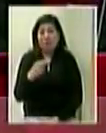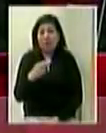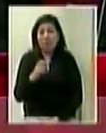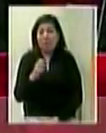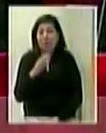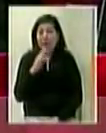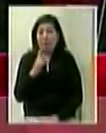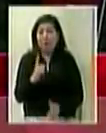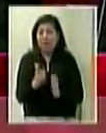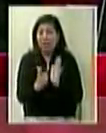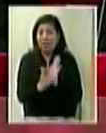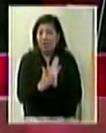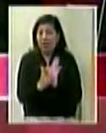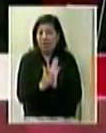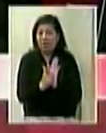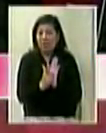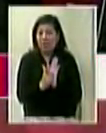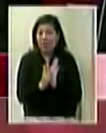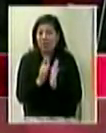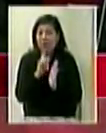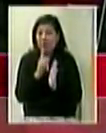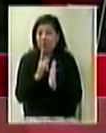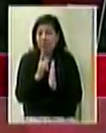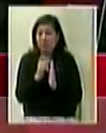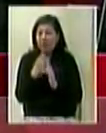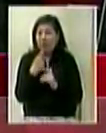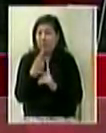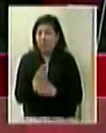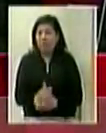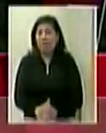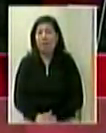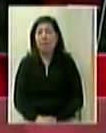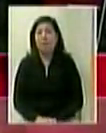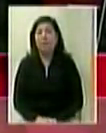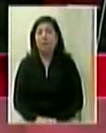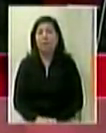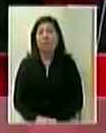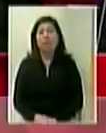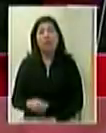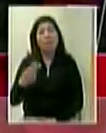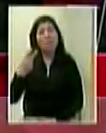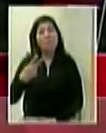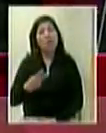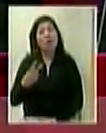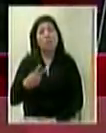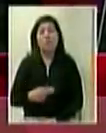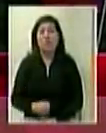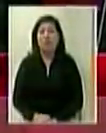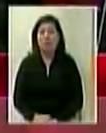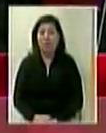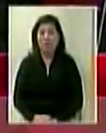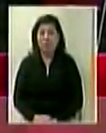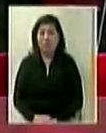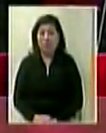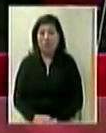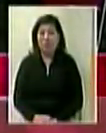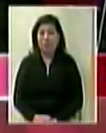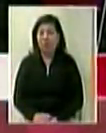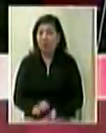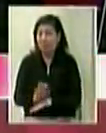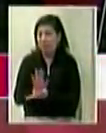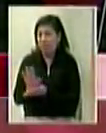estoy hablando de la ley la ley es expresa está prohibido prohibido